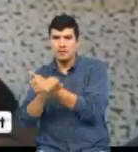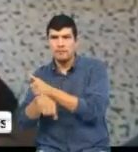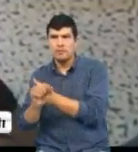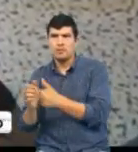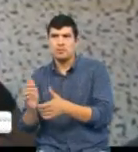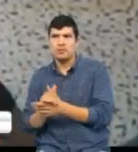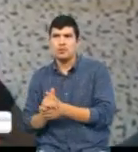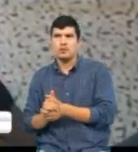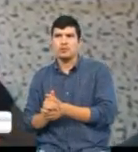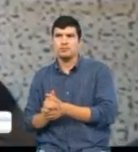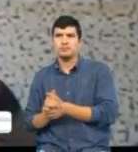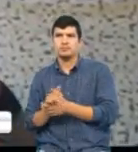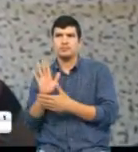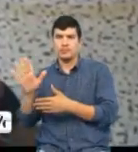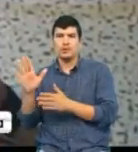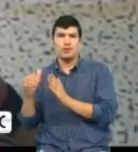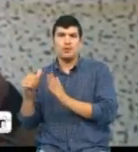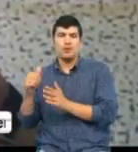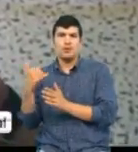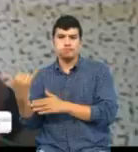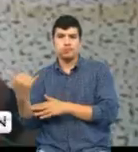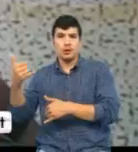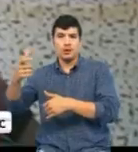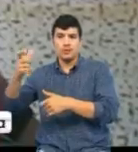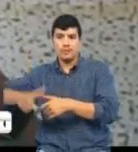que tiene unos jugadores muy